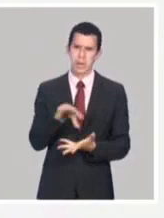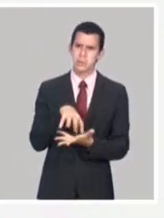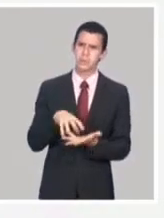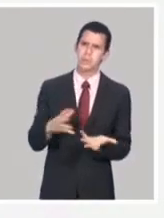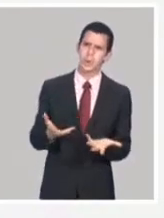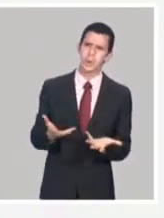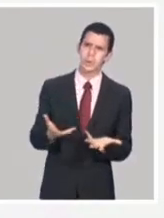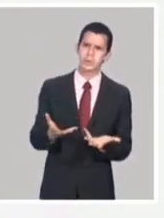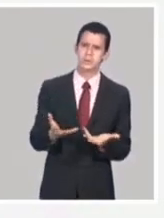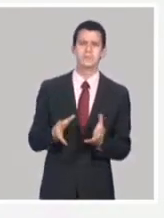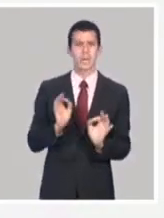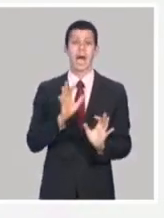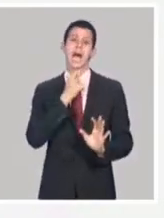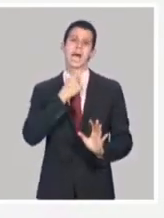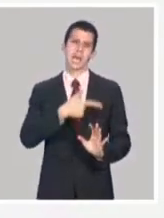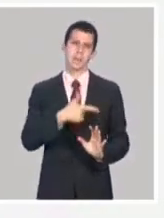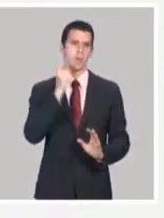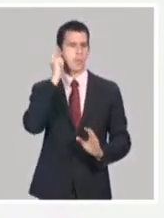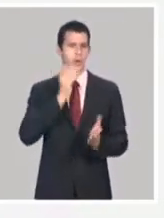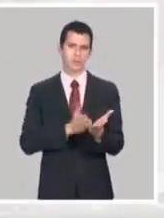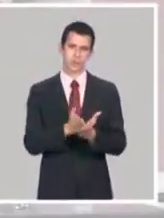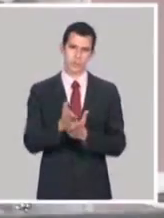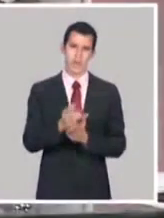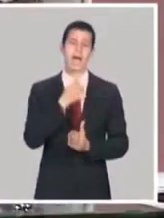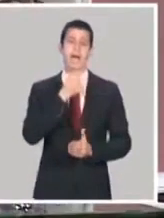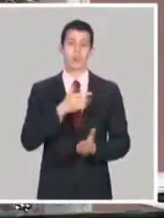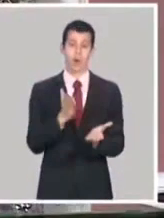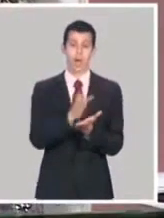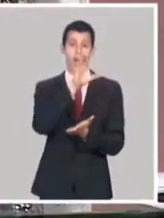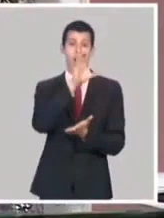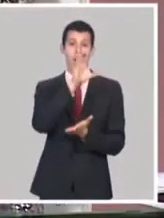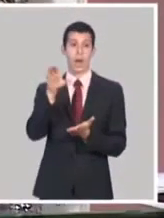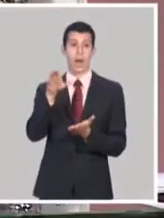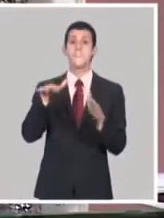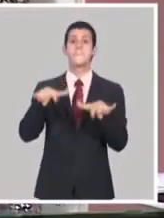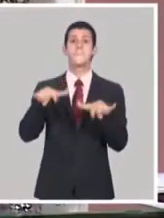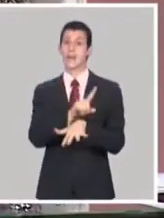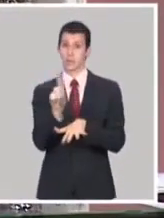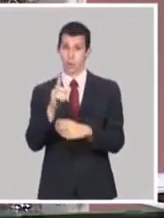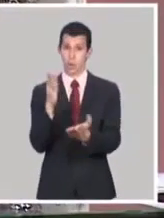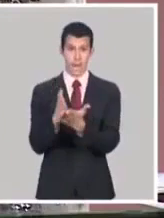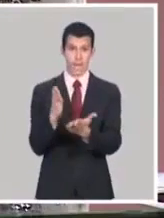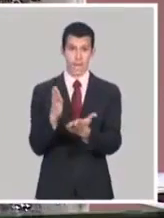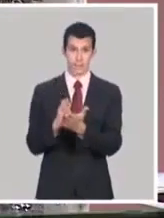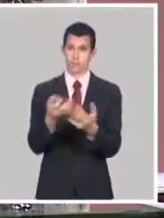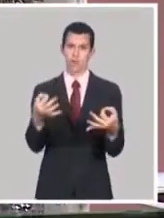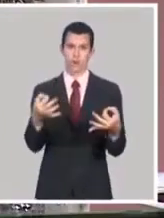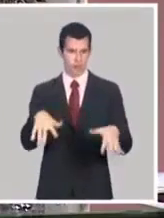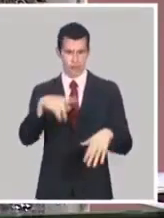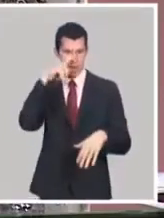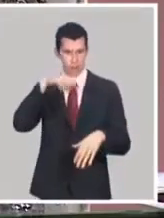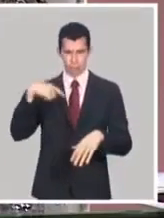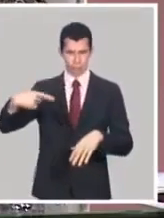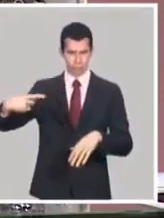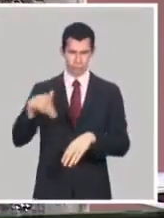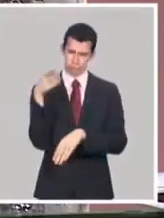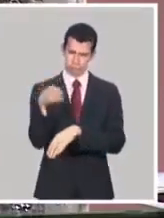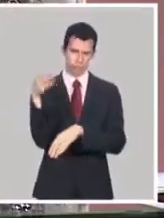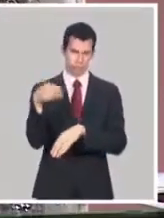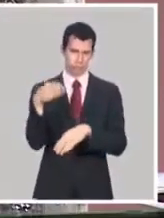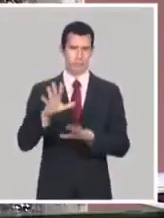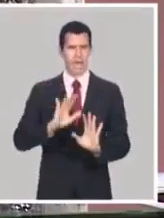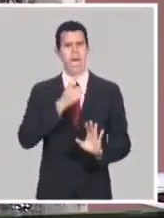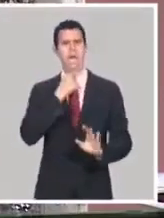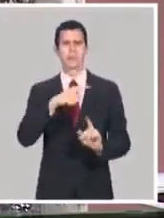mes de julio es decir un curso normal nosotros en estos momentos por ejemplo la provincia las tunas es una provincia que ha mantenido una